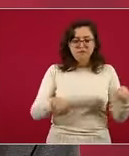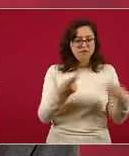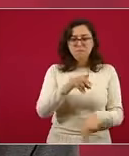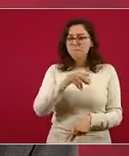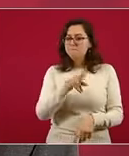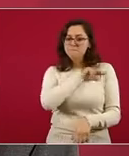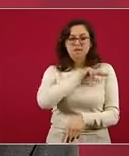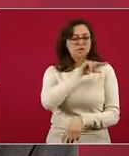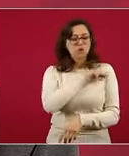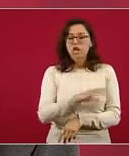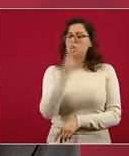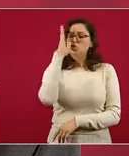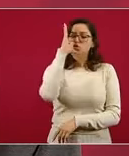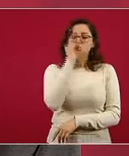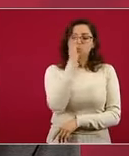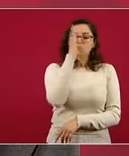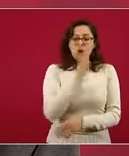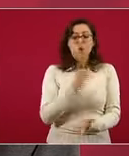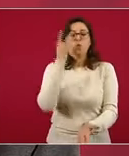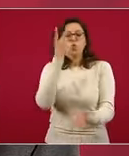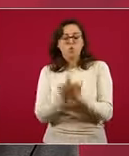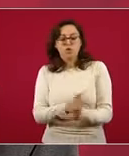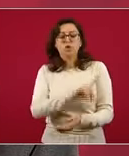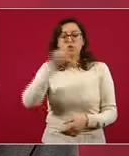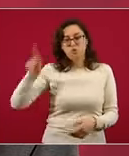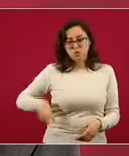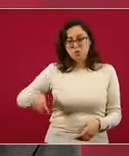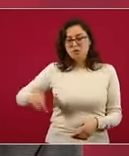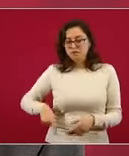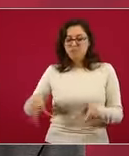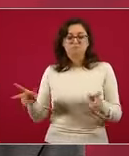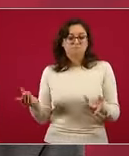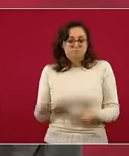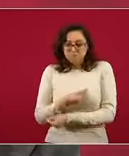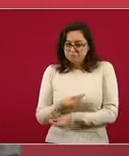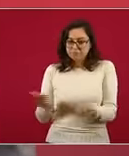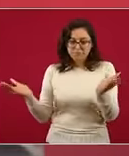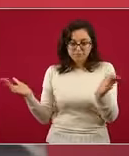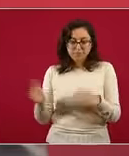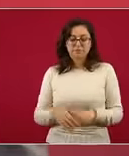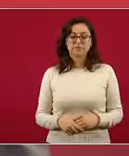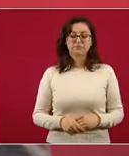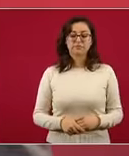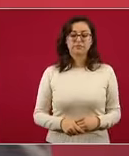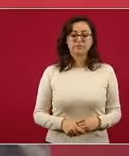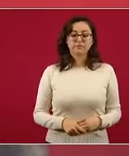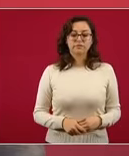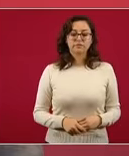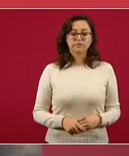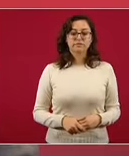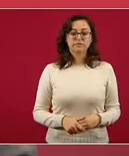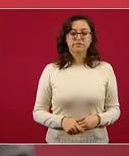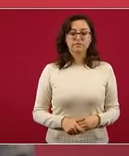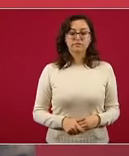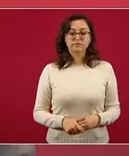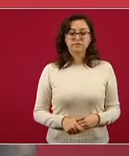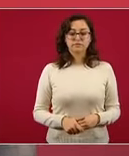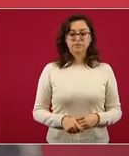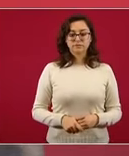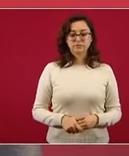México. La vacuna será solo administrada por parte del gobierno. Otra duda, o más bien pareciera una